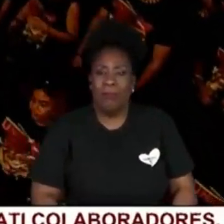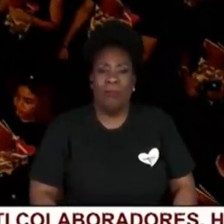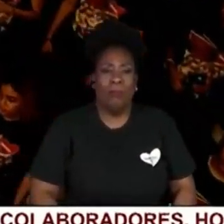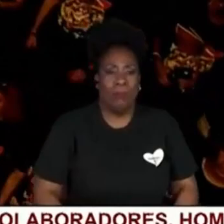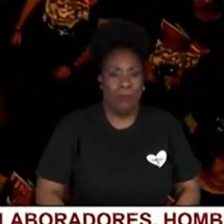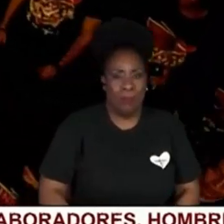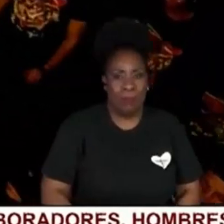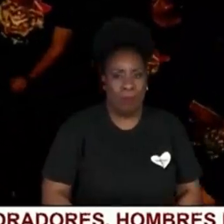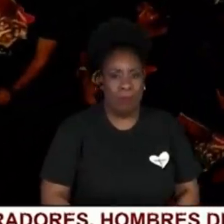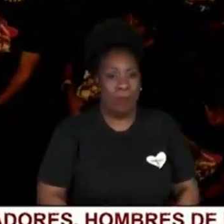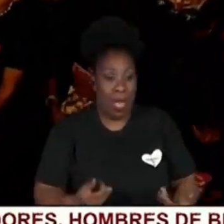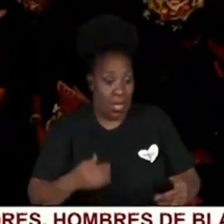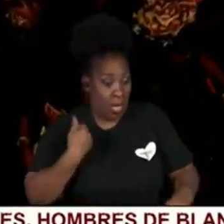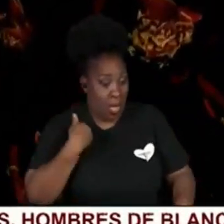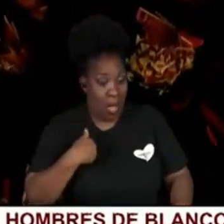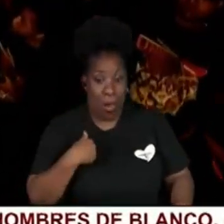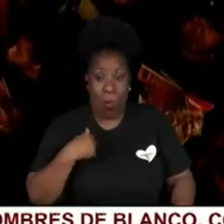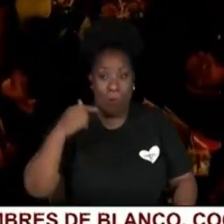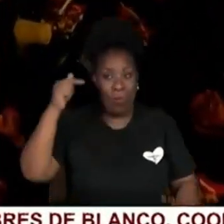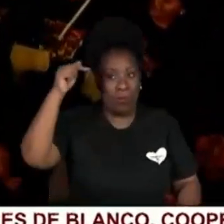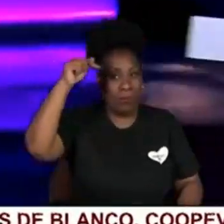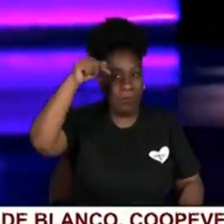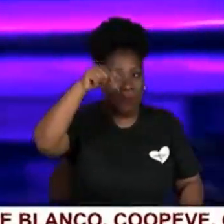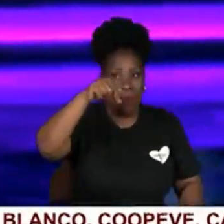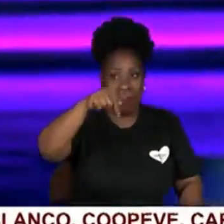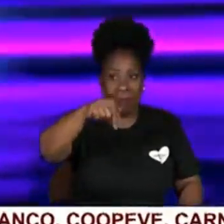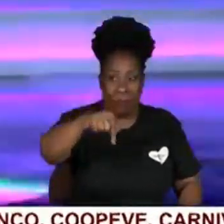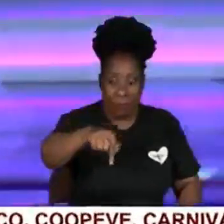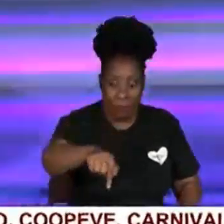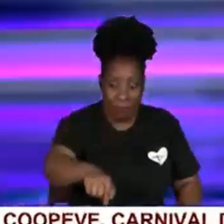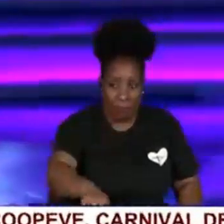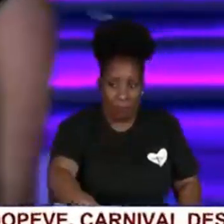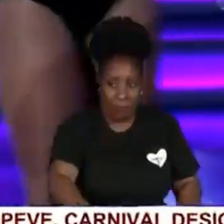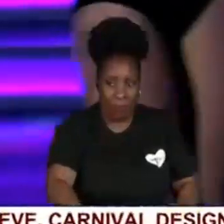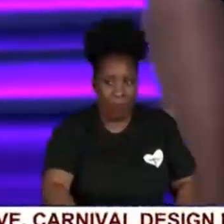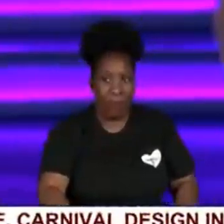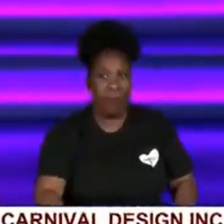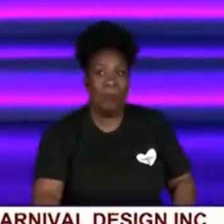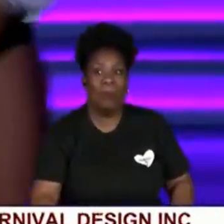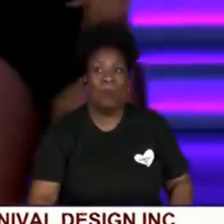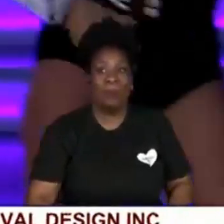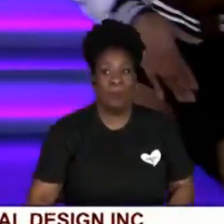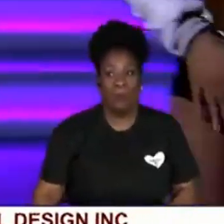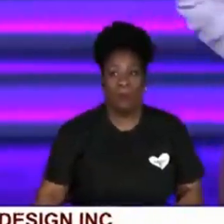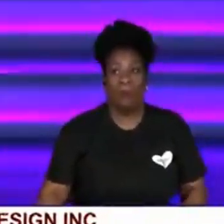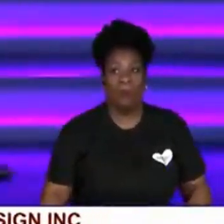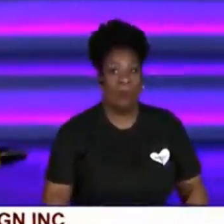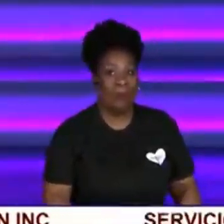porque dice que el hombre que no baja, vola, ponle el ritmo que esa le va.